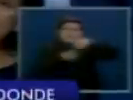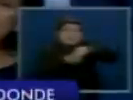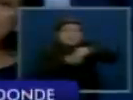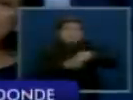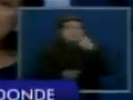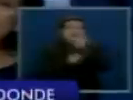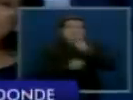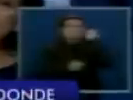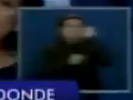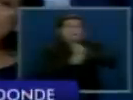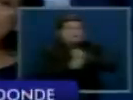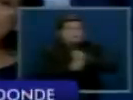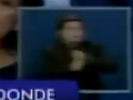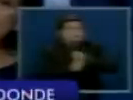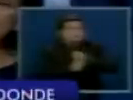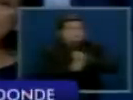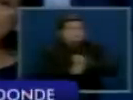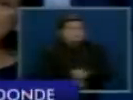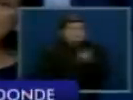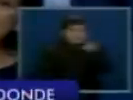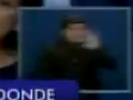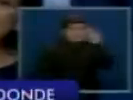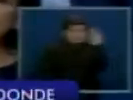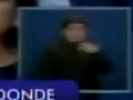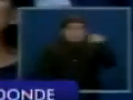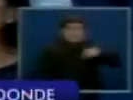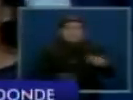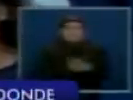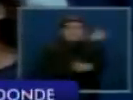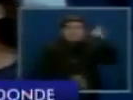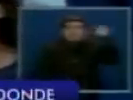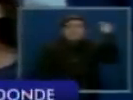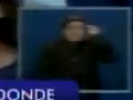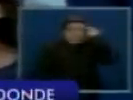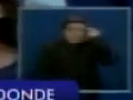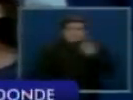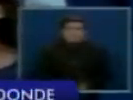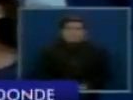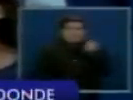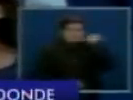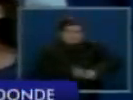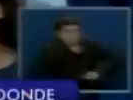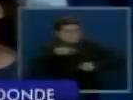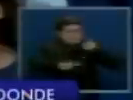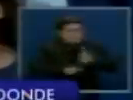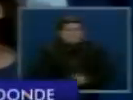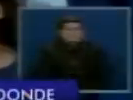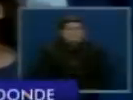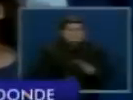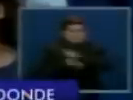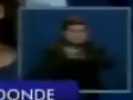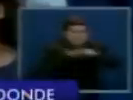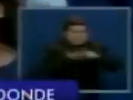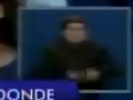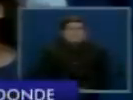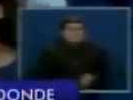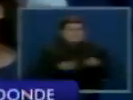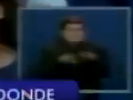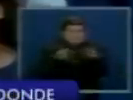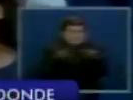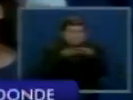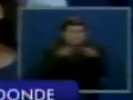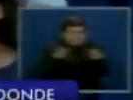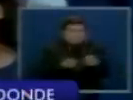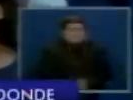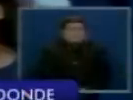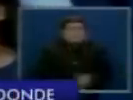empleo. Y eso es así porque en este nuevo gobierno, los esfuerzos para sanear las finanzas públicas y revitalizar